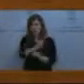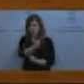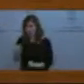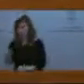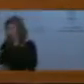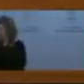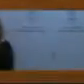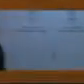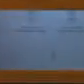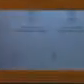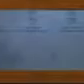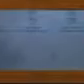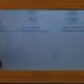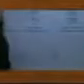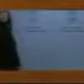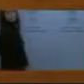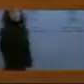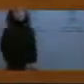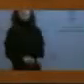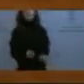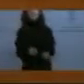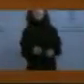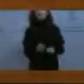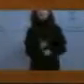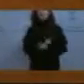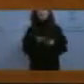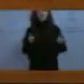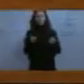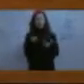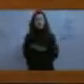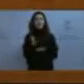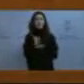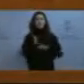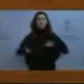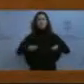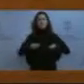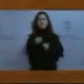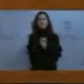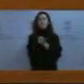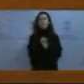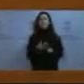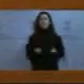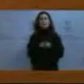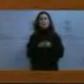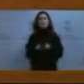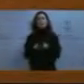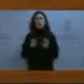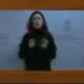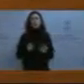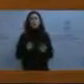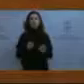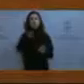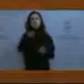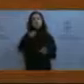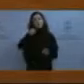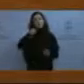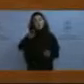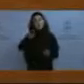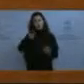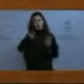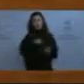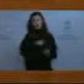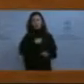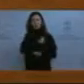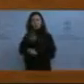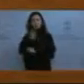absolutamente nada, ni existe ni está planteado. Mercado laboral, que no se nos extrañará a ninguno de los que estamos aquí. 2,12 de la población europea trabaja ahora para el